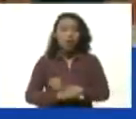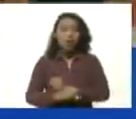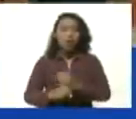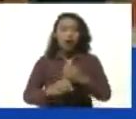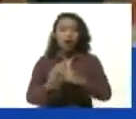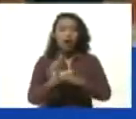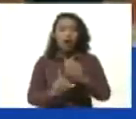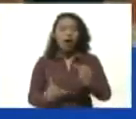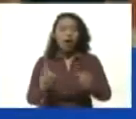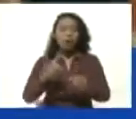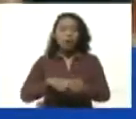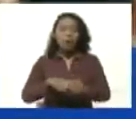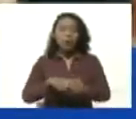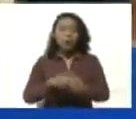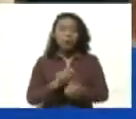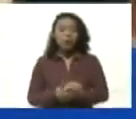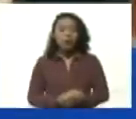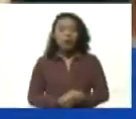Asociado,